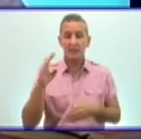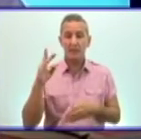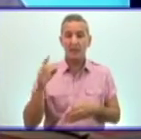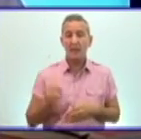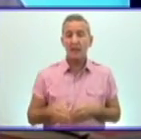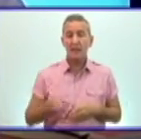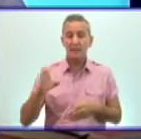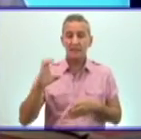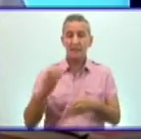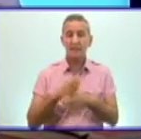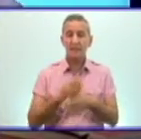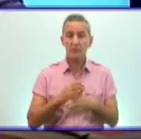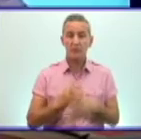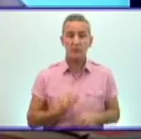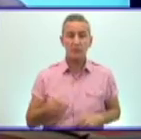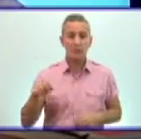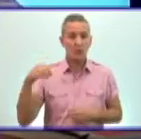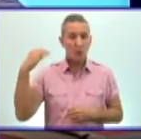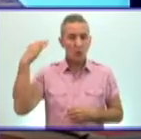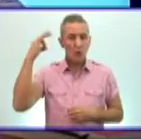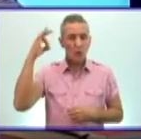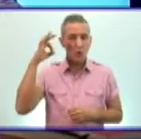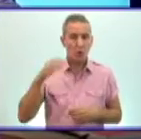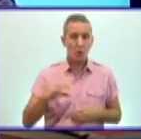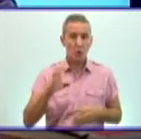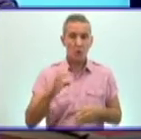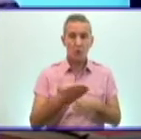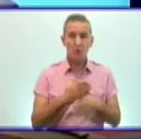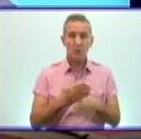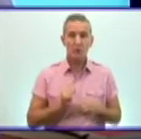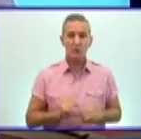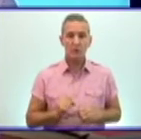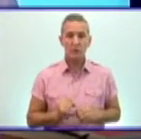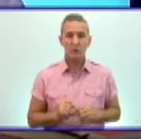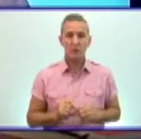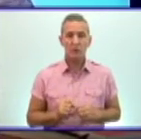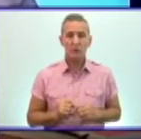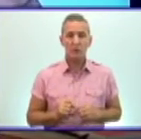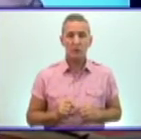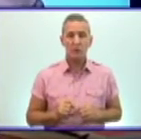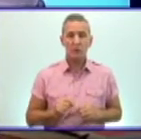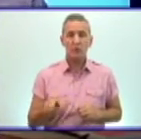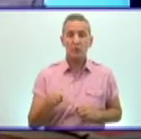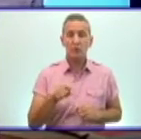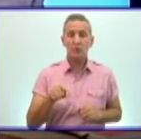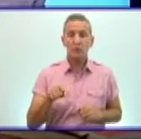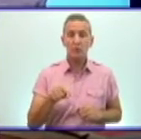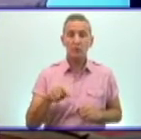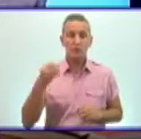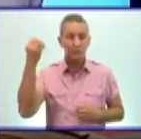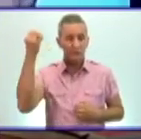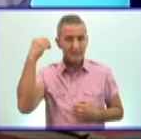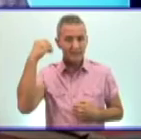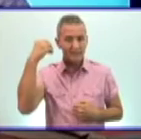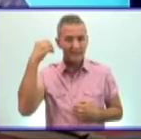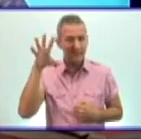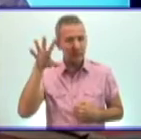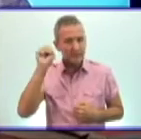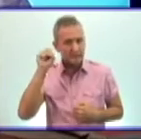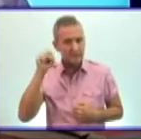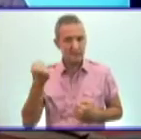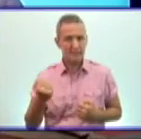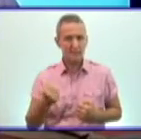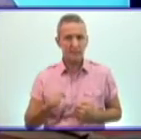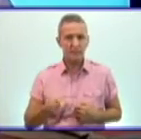conceptual solo comprenderá qué cosa es el humanismo, el racionalismo y el empirismo, cuando sepa definirlo y entenderlo,